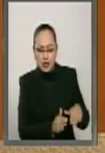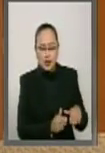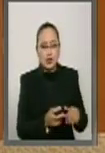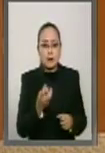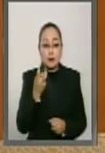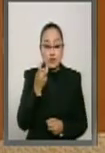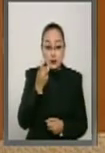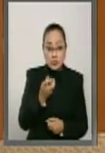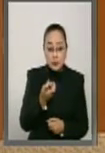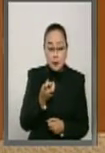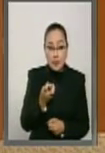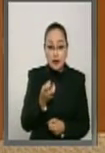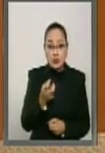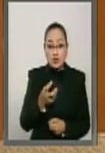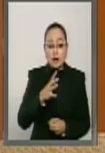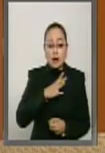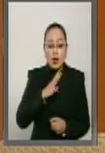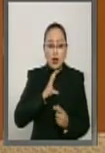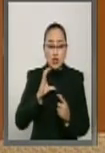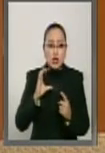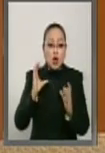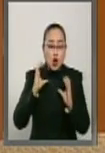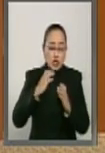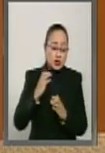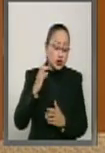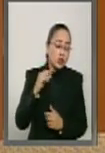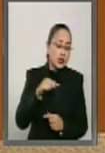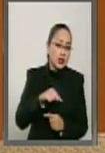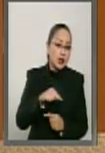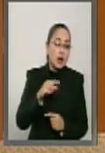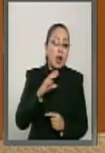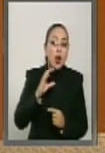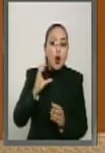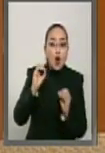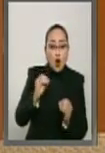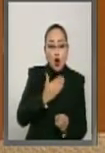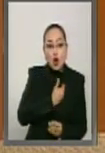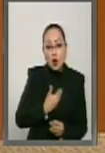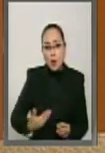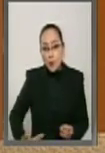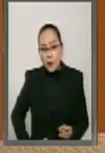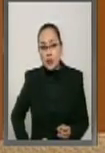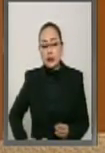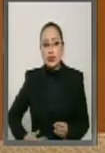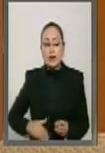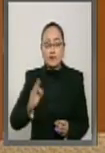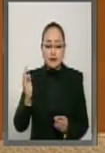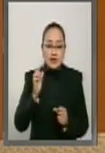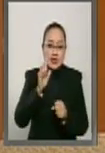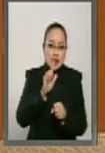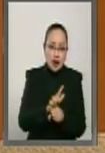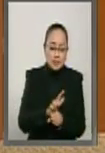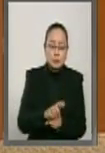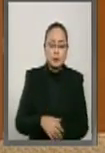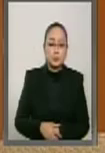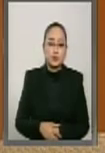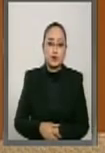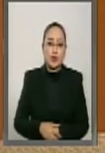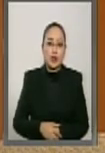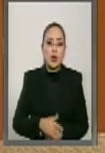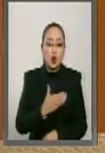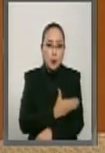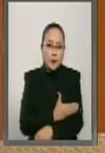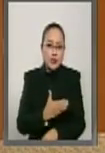ello del Congreso de la Unión o del Ejecutivo Federal. Compañeras y